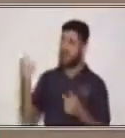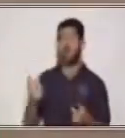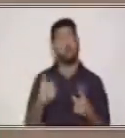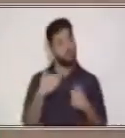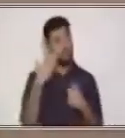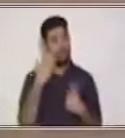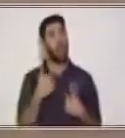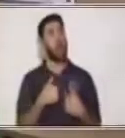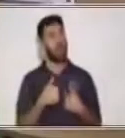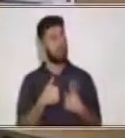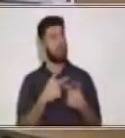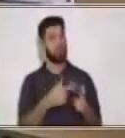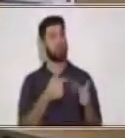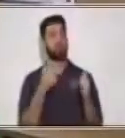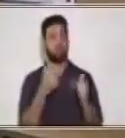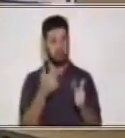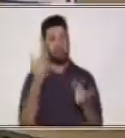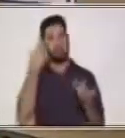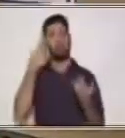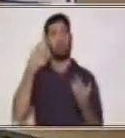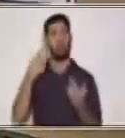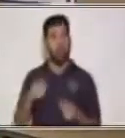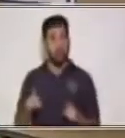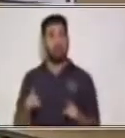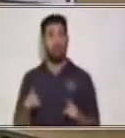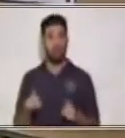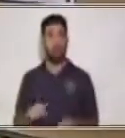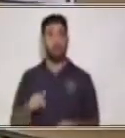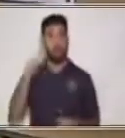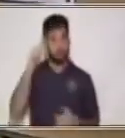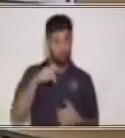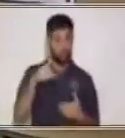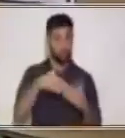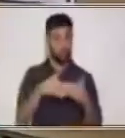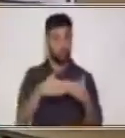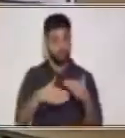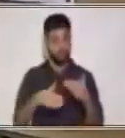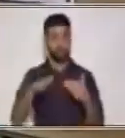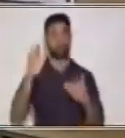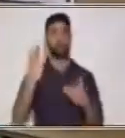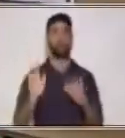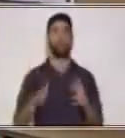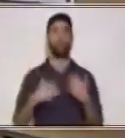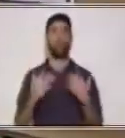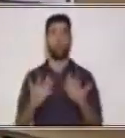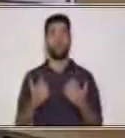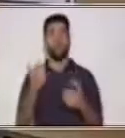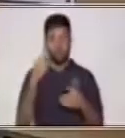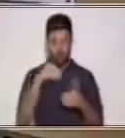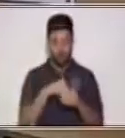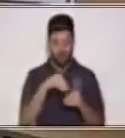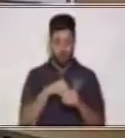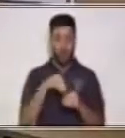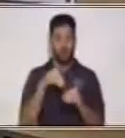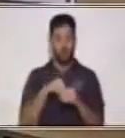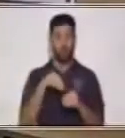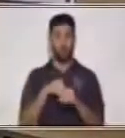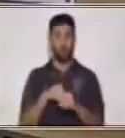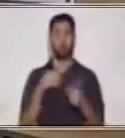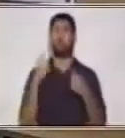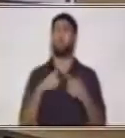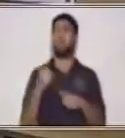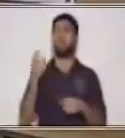estaba perfecto y que de ese día en adelante iba a ahorrar. Pero ¿cómo va a